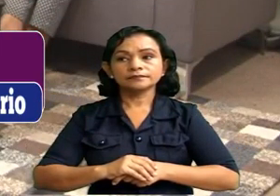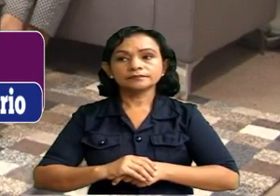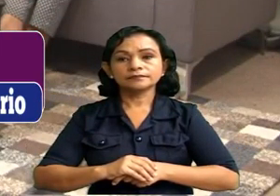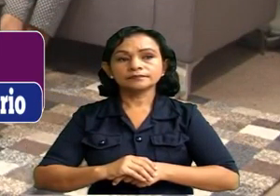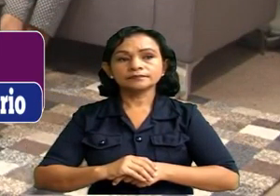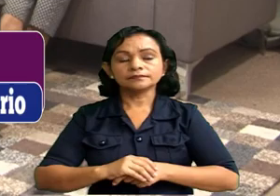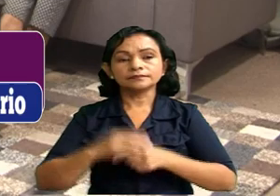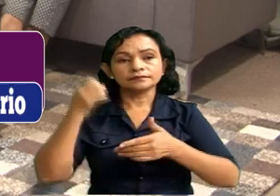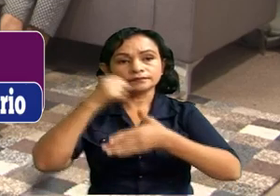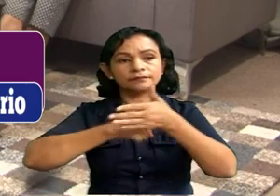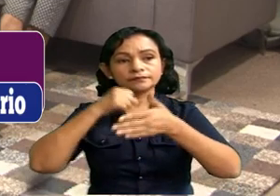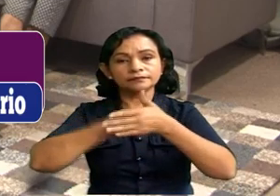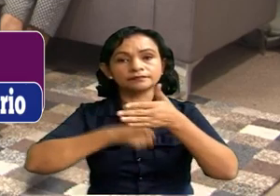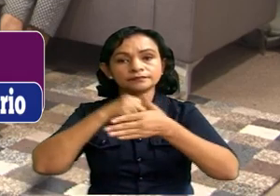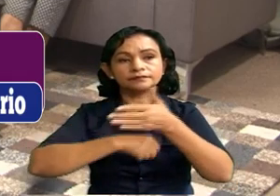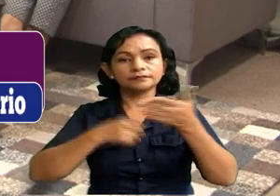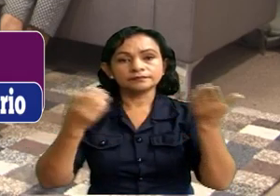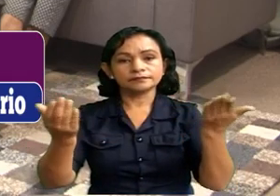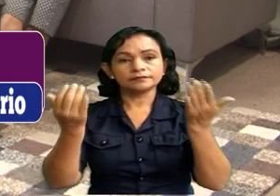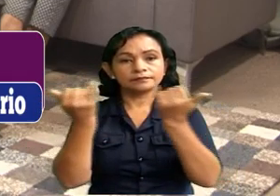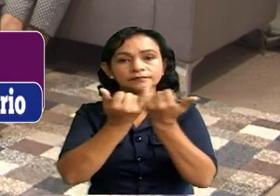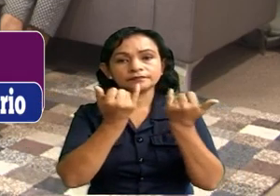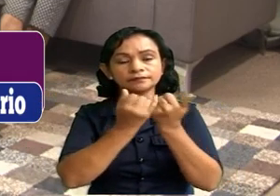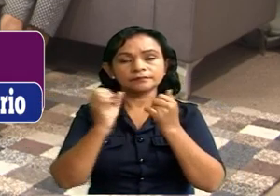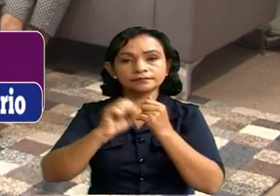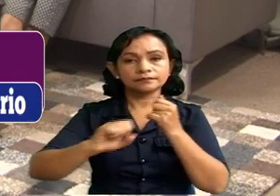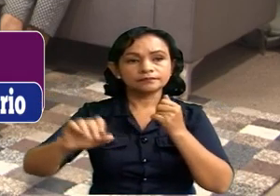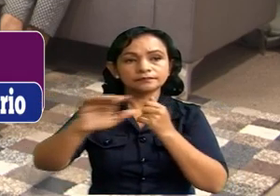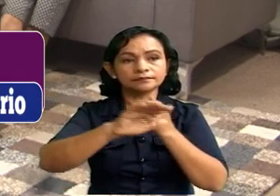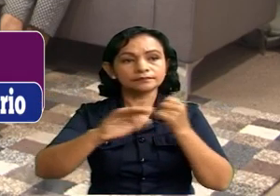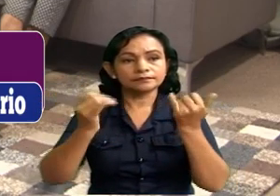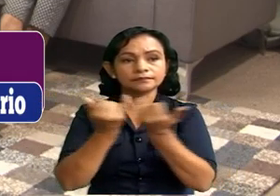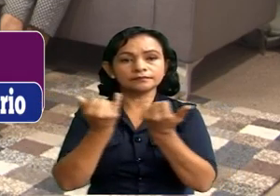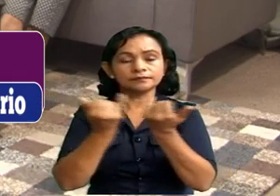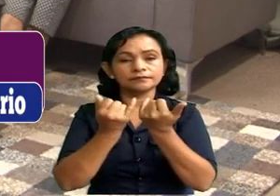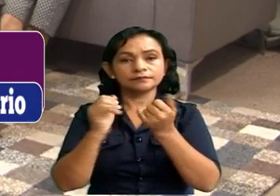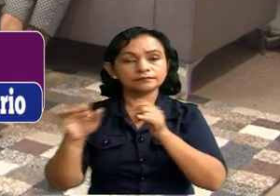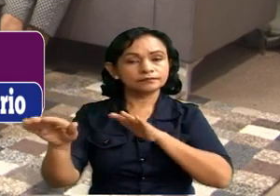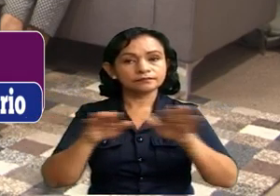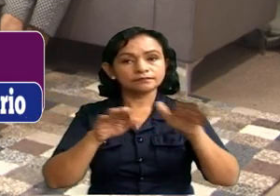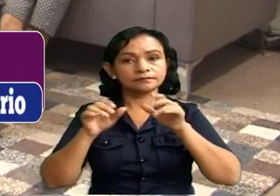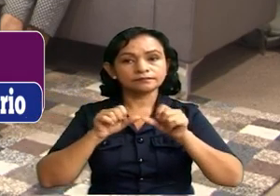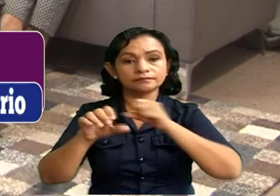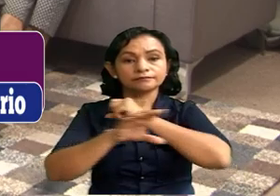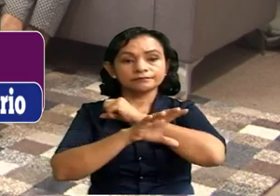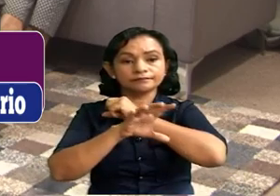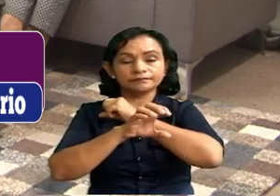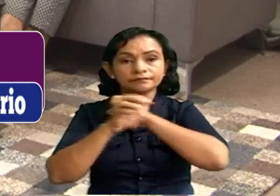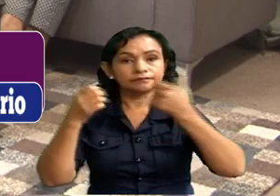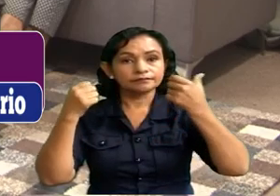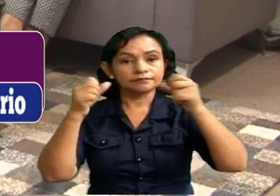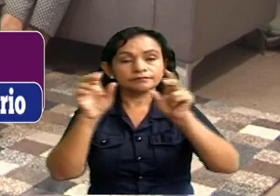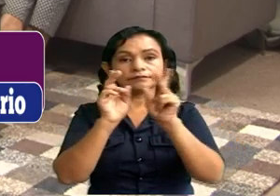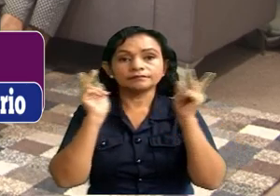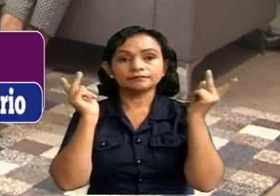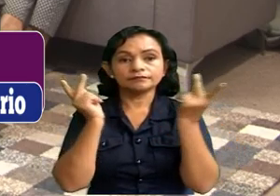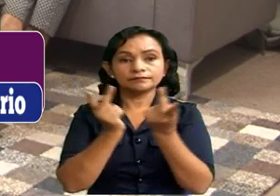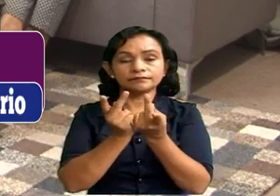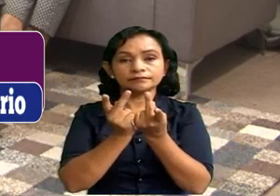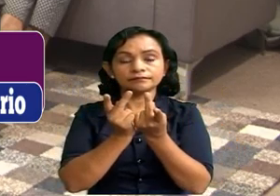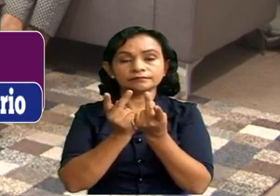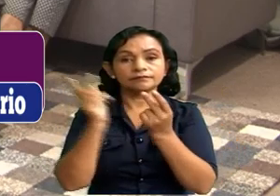en la lucha, sí, sí, por la igualdad social, en la lucha para que no se nos sigan robando nuestros recursos de nuestros pueblos para el